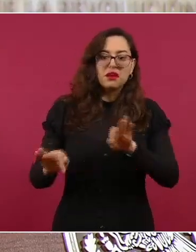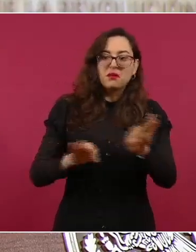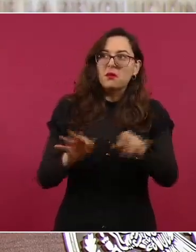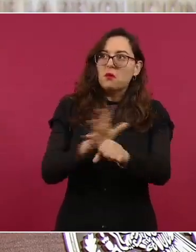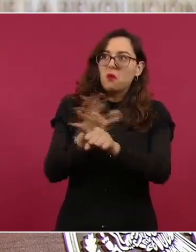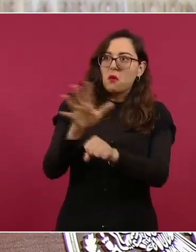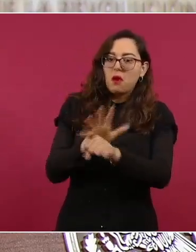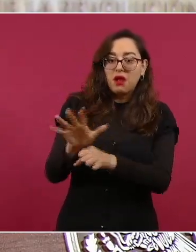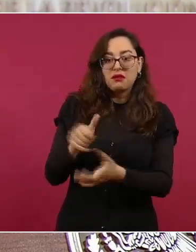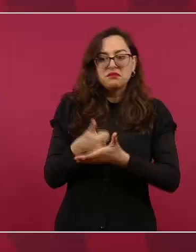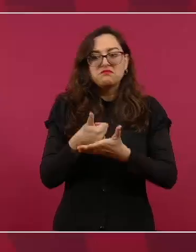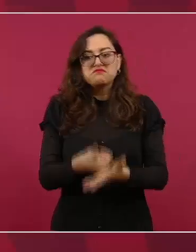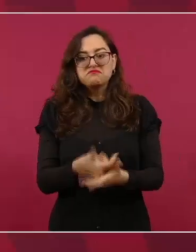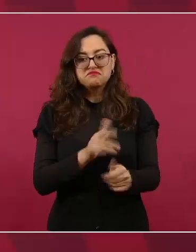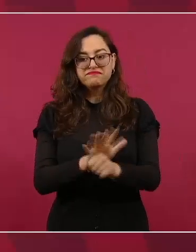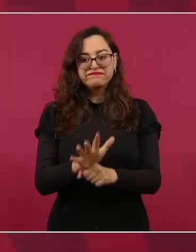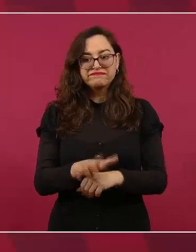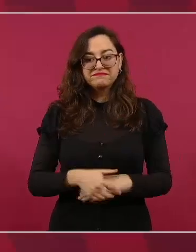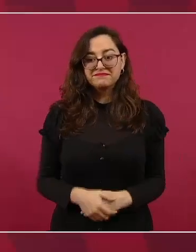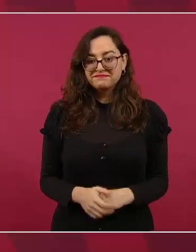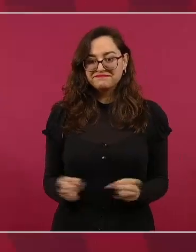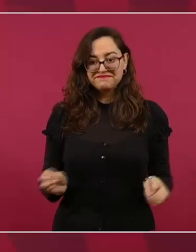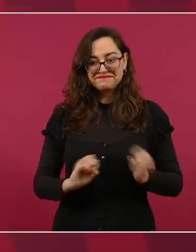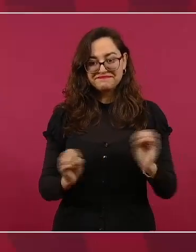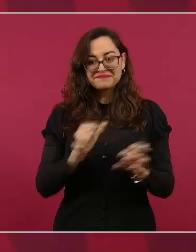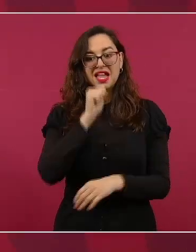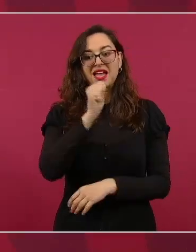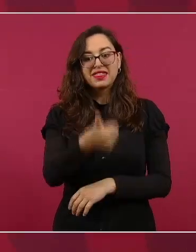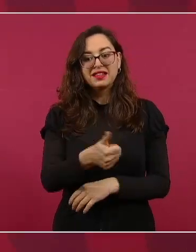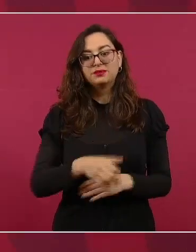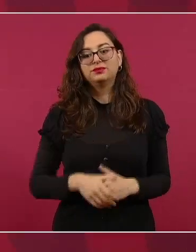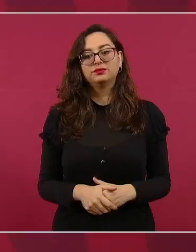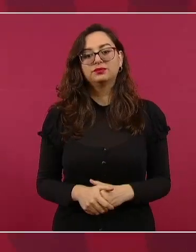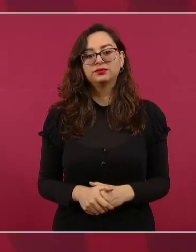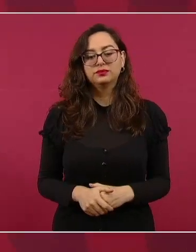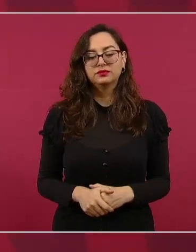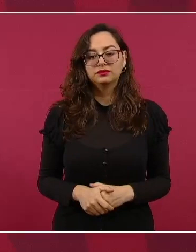no ayudan en nada, son